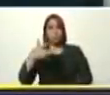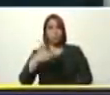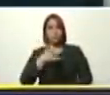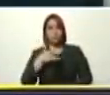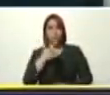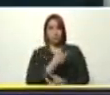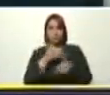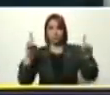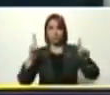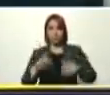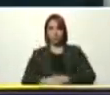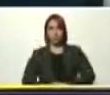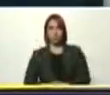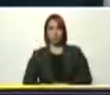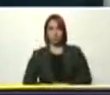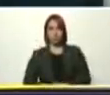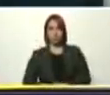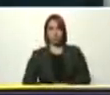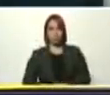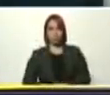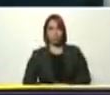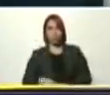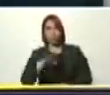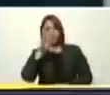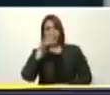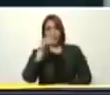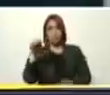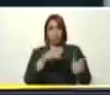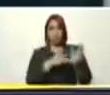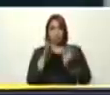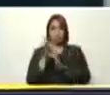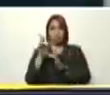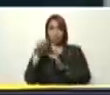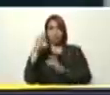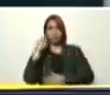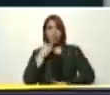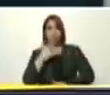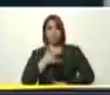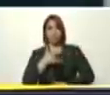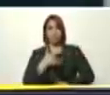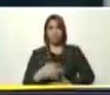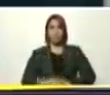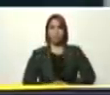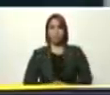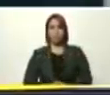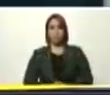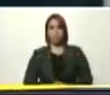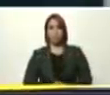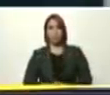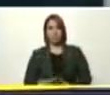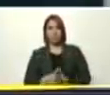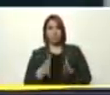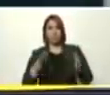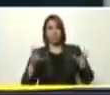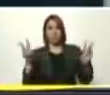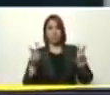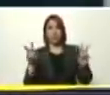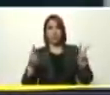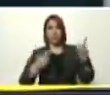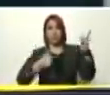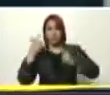demócratas, los cristianos, los bolivarianos. Y ha sido una gran victoria para el